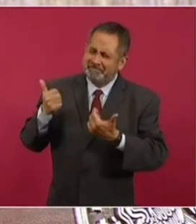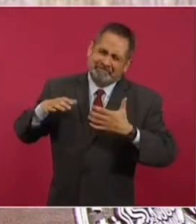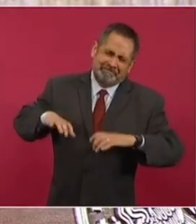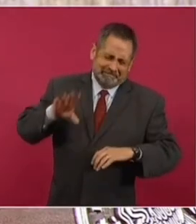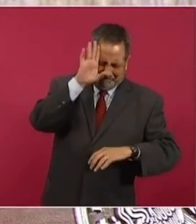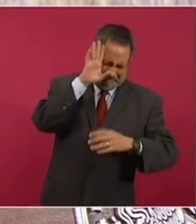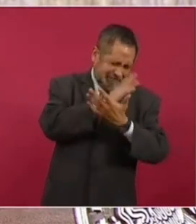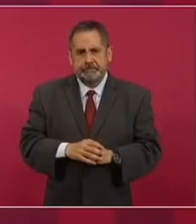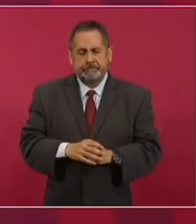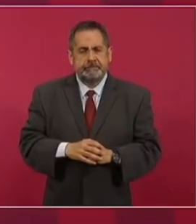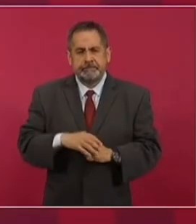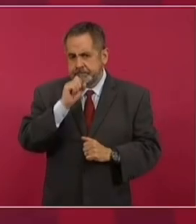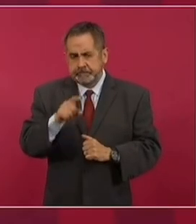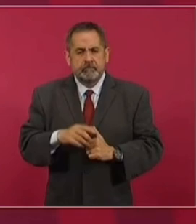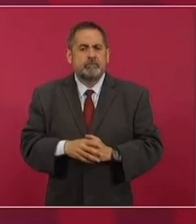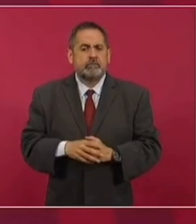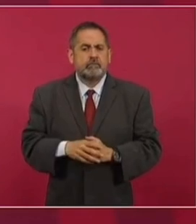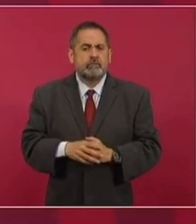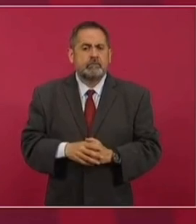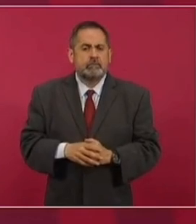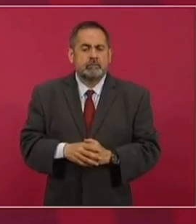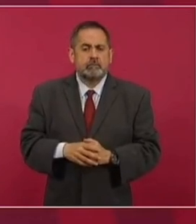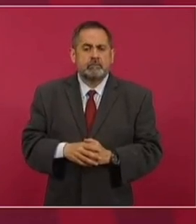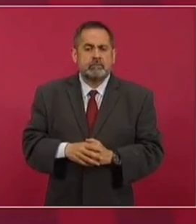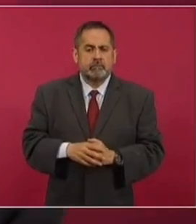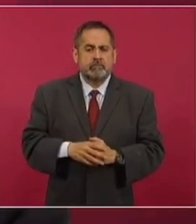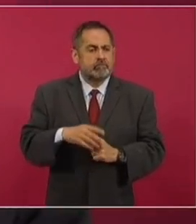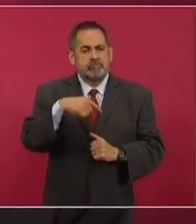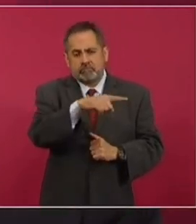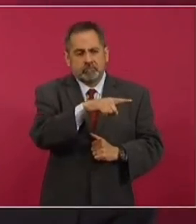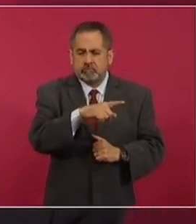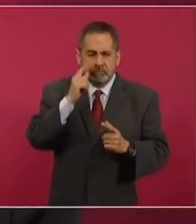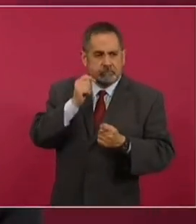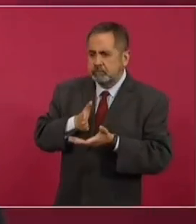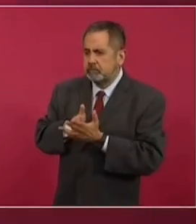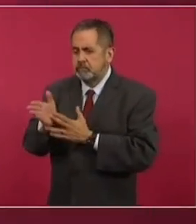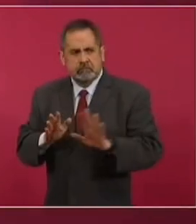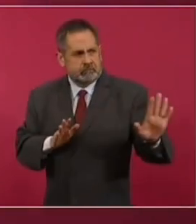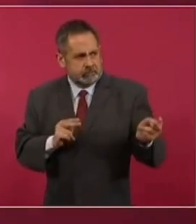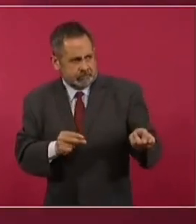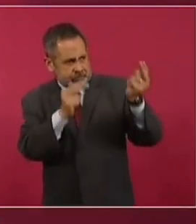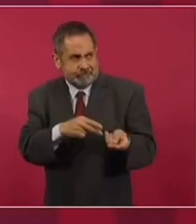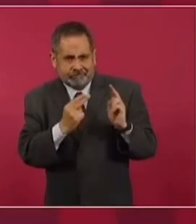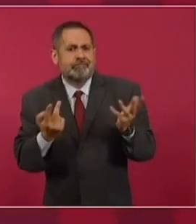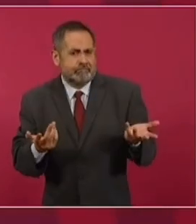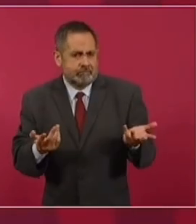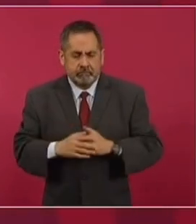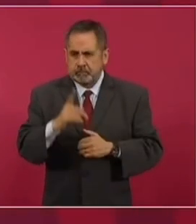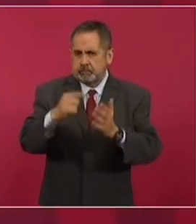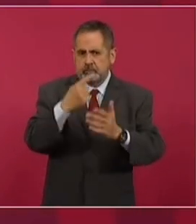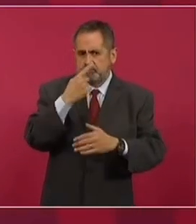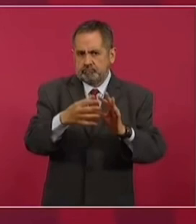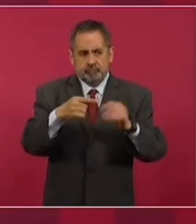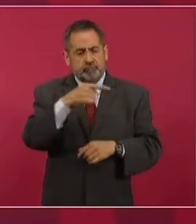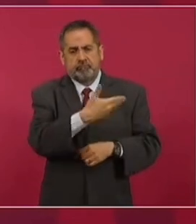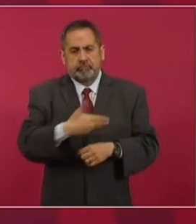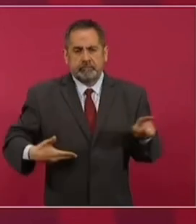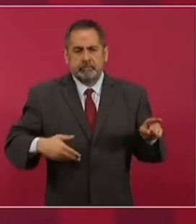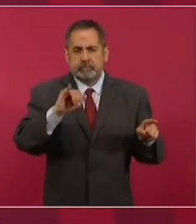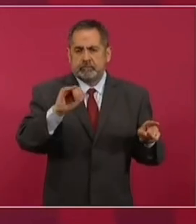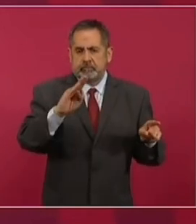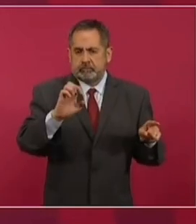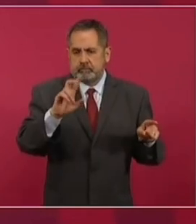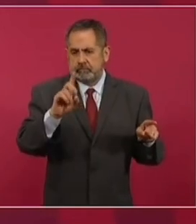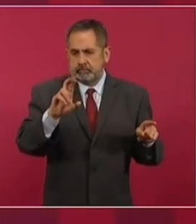ganancias exageradas de México. Y se han metido en asuntos que solo corresponden a los mexicanos. Una vez le dije al presidente de